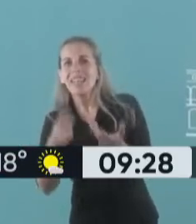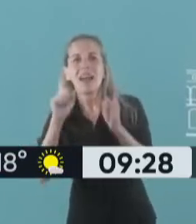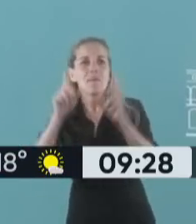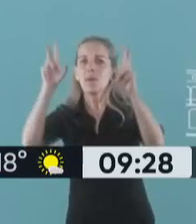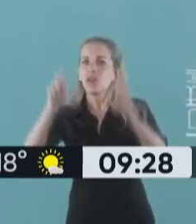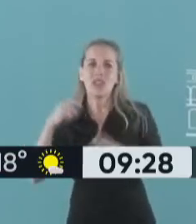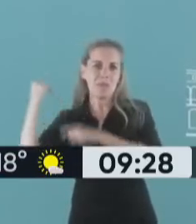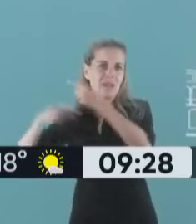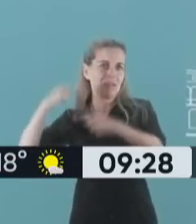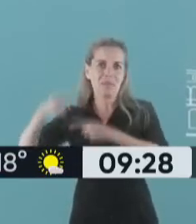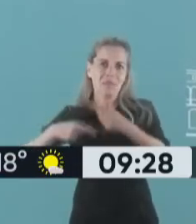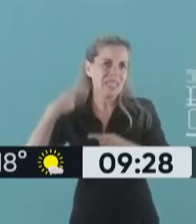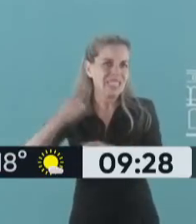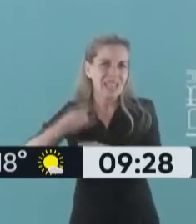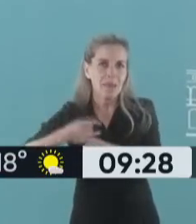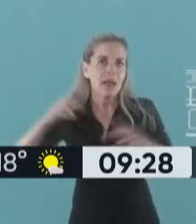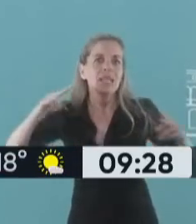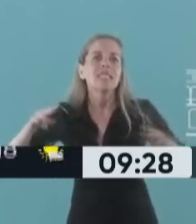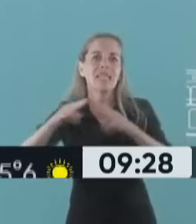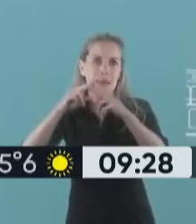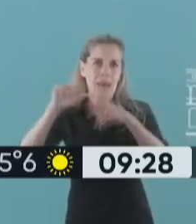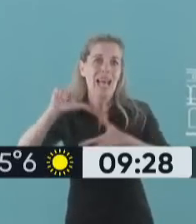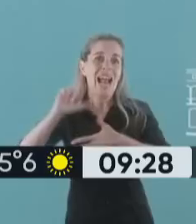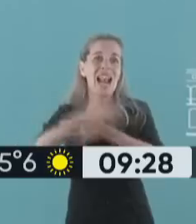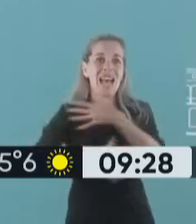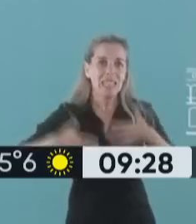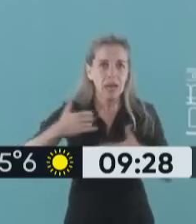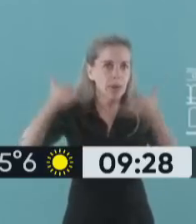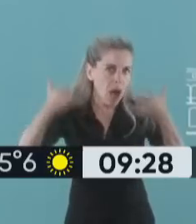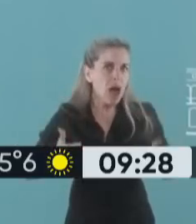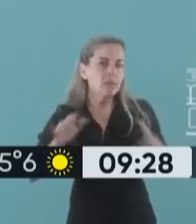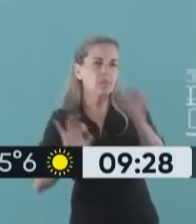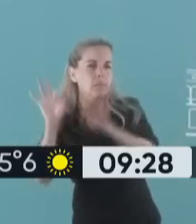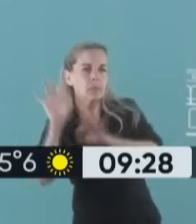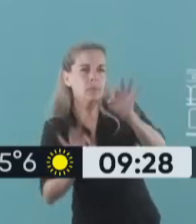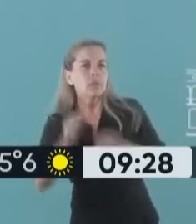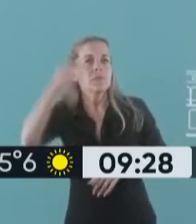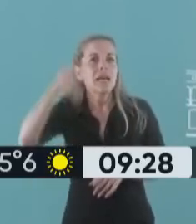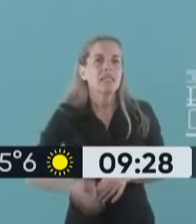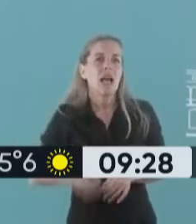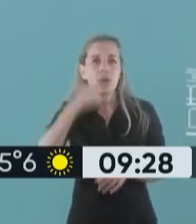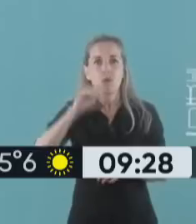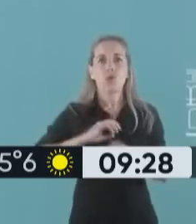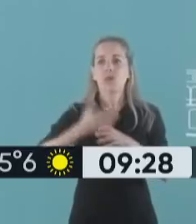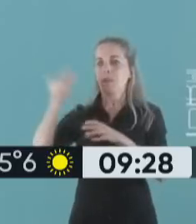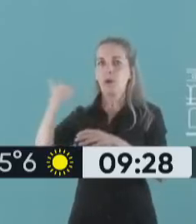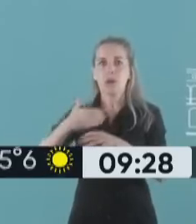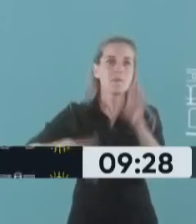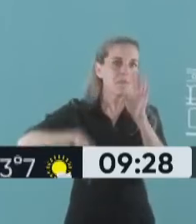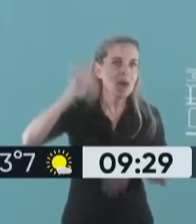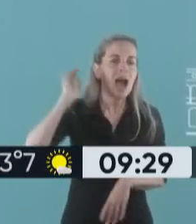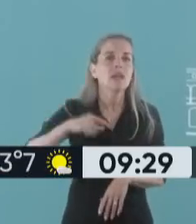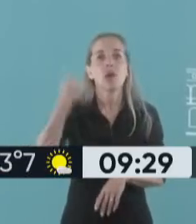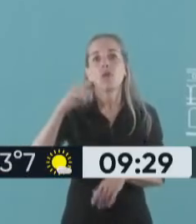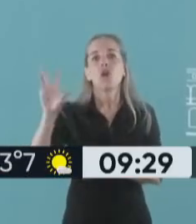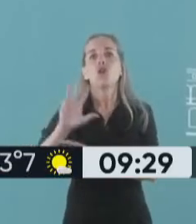en cada una de estas cumbres. Latinoamérica tiene una geopolítica particular en el último tiempo, sobre todo después de la asunción de